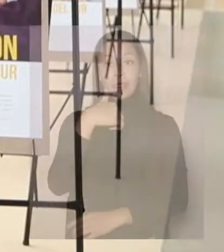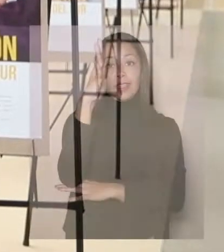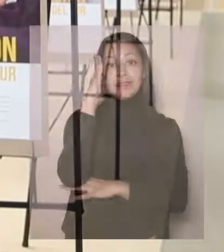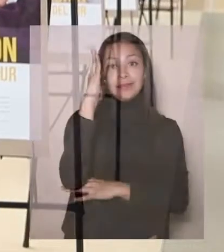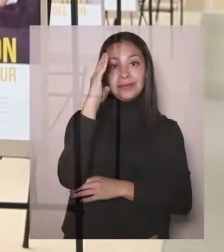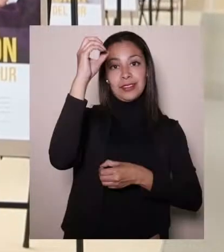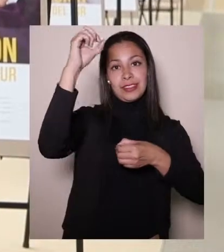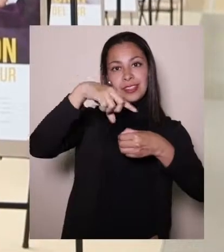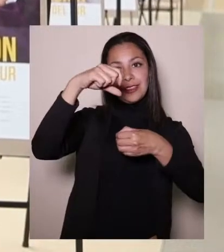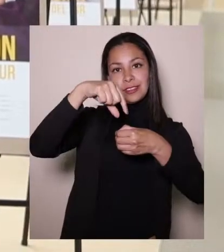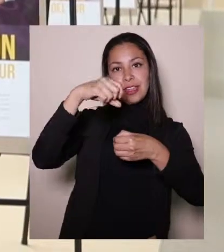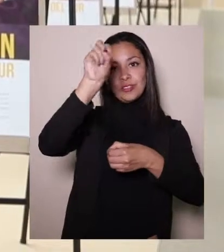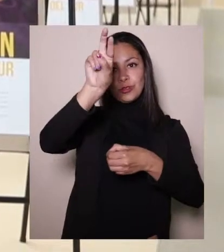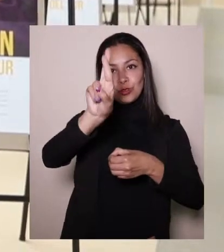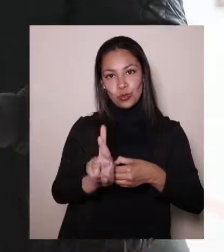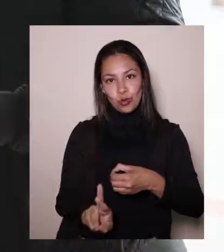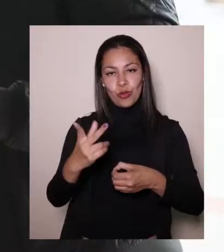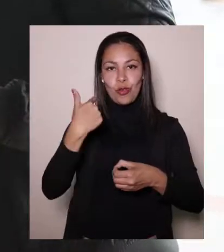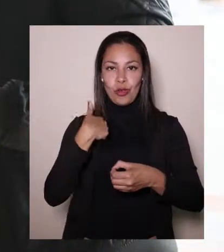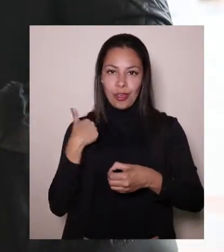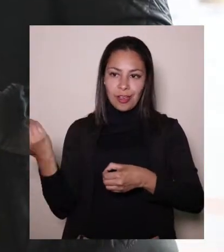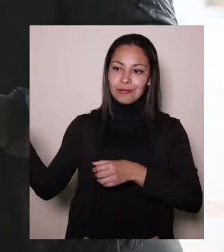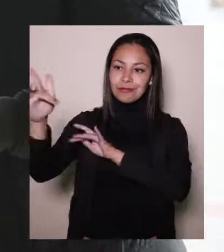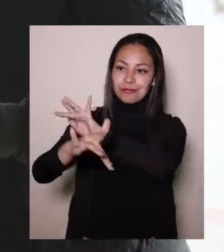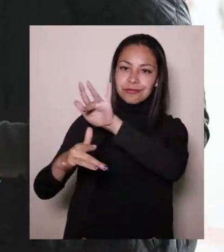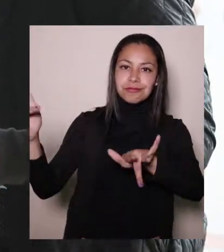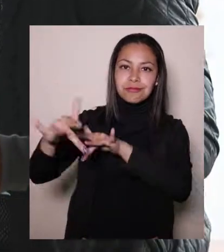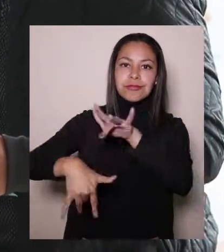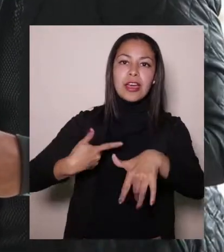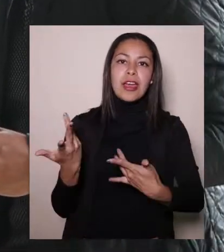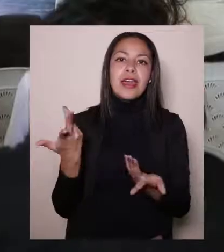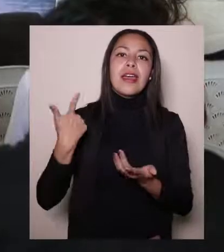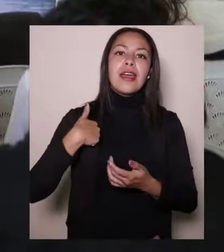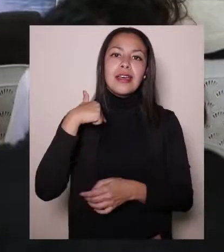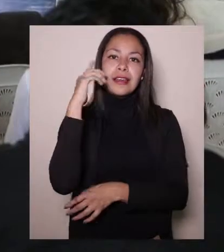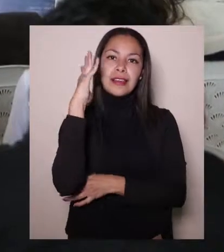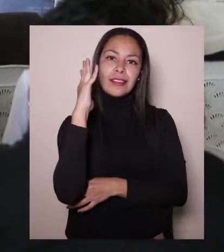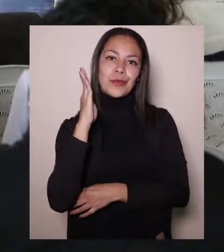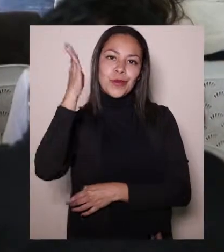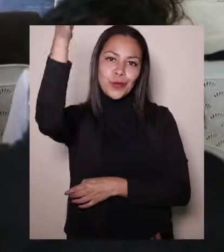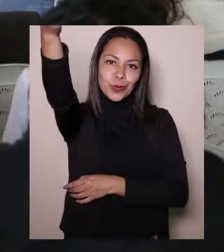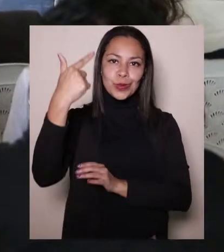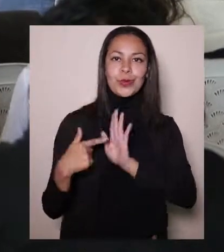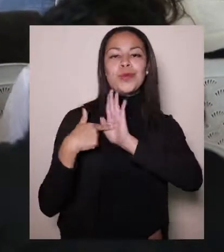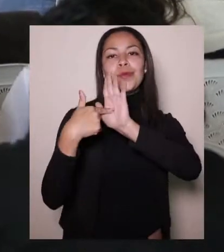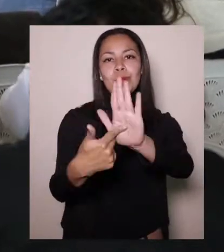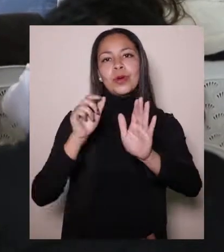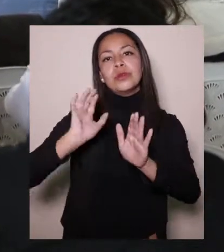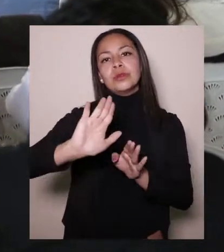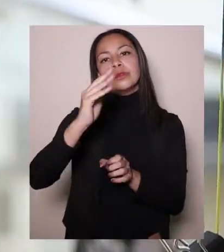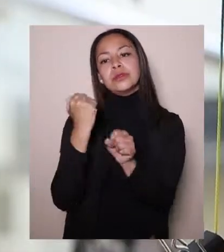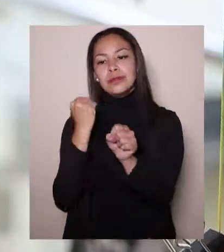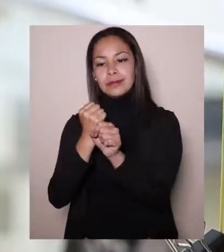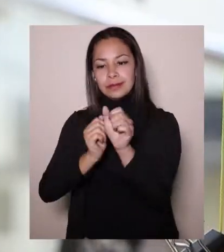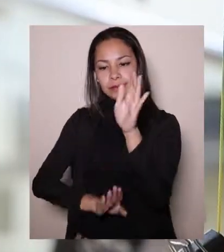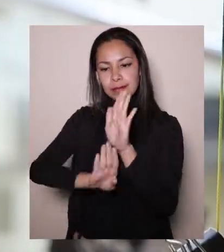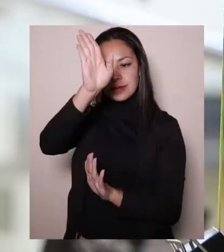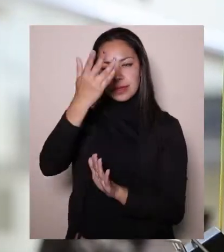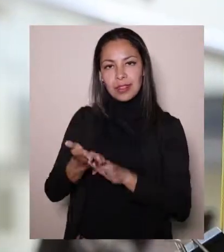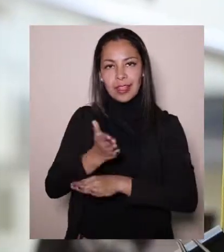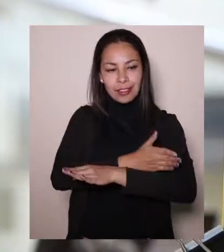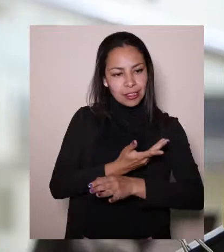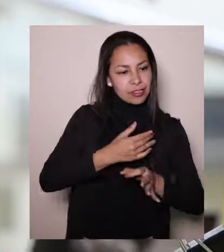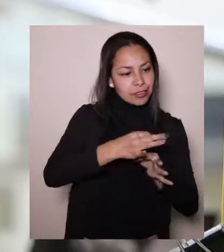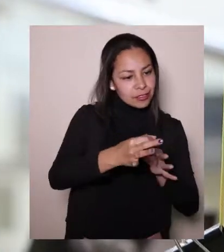Con la exposición Semillas del Sur, el equipo de viajeros de Cátedra Futuro dio a conocer los avances del trabajo desarrollado hasta el momento